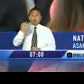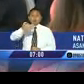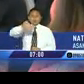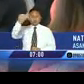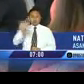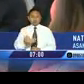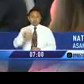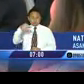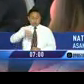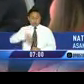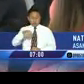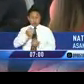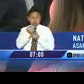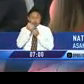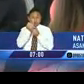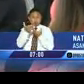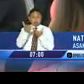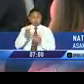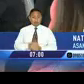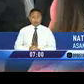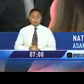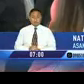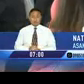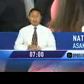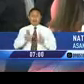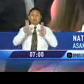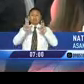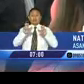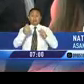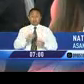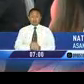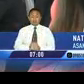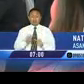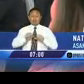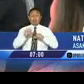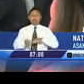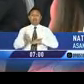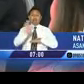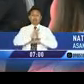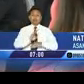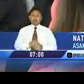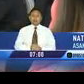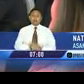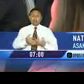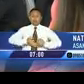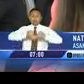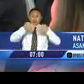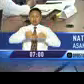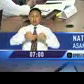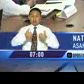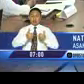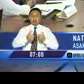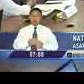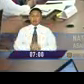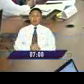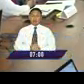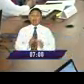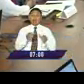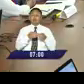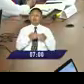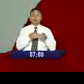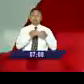informe que usted remita, a propósito de la disposición del Pleno de la Asamblea, sea el adecuado. En la comisión